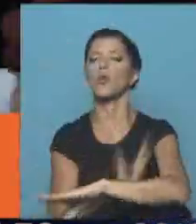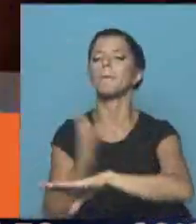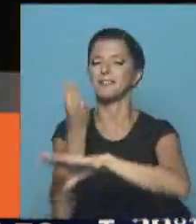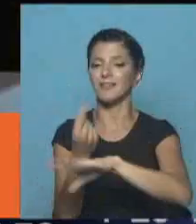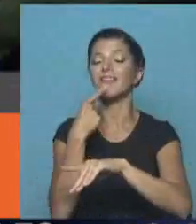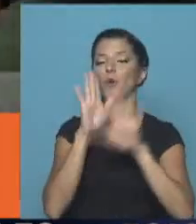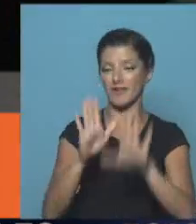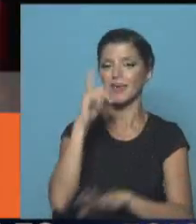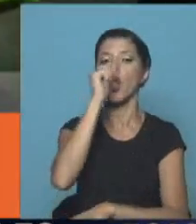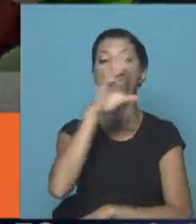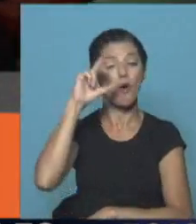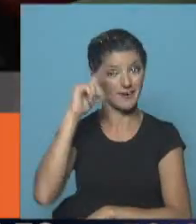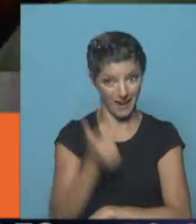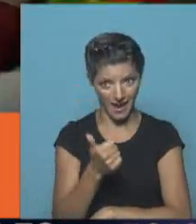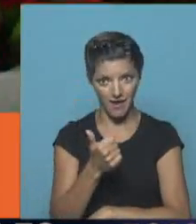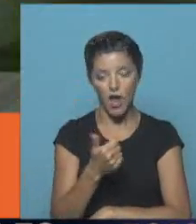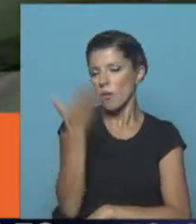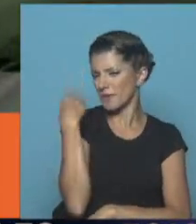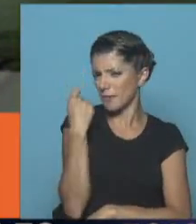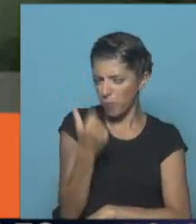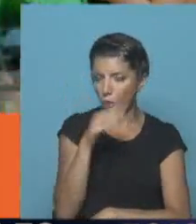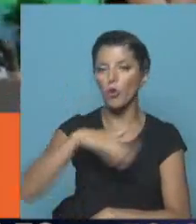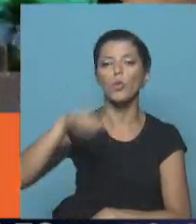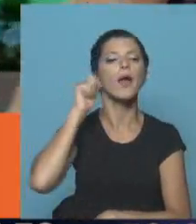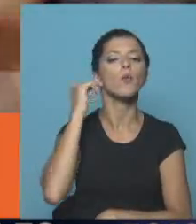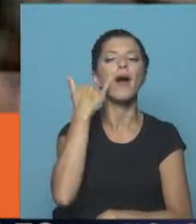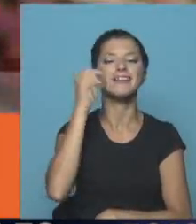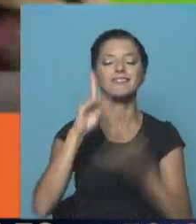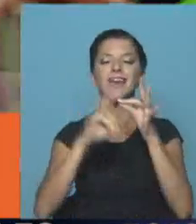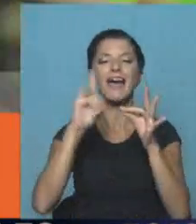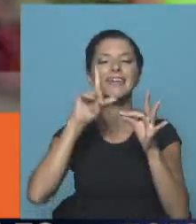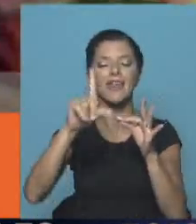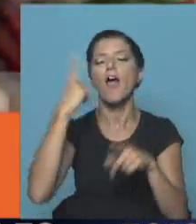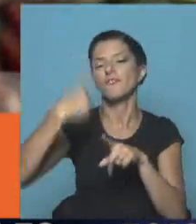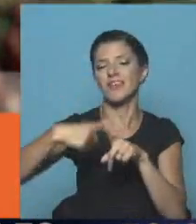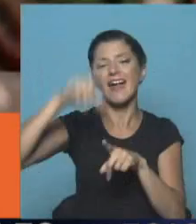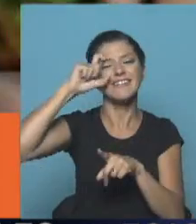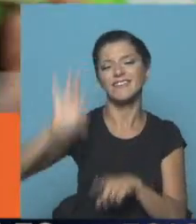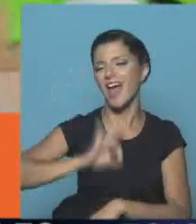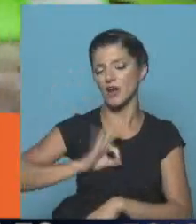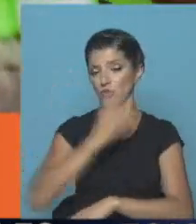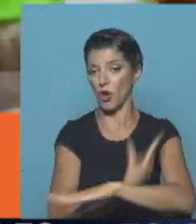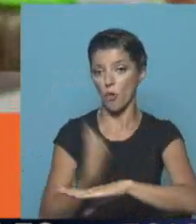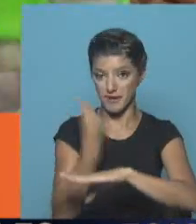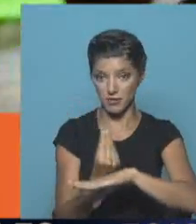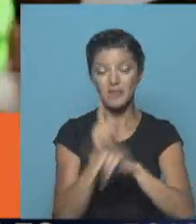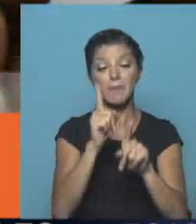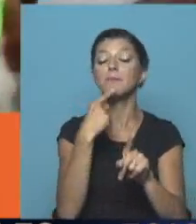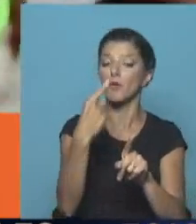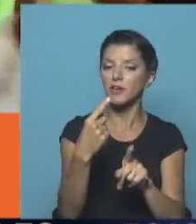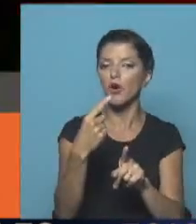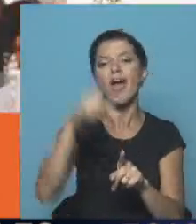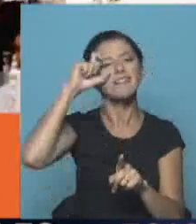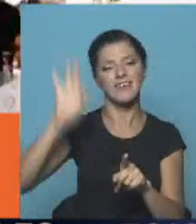presidente ecuatoriano al celebrar recientemente en Guayaquil su 10º año de gobierno, un periodo calificado por él como la década